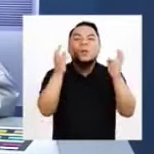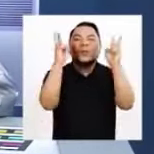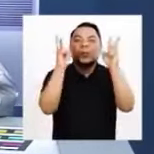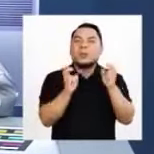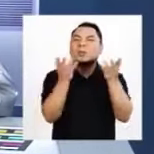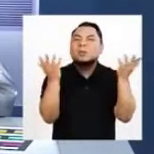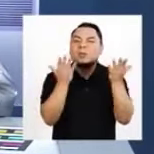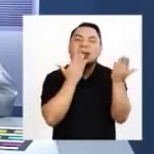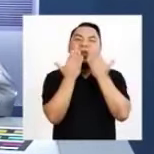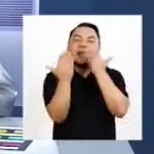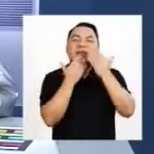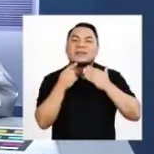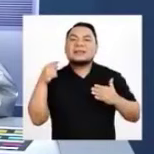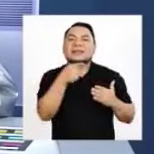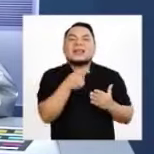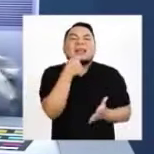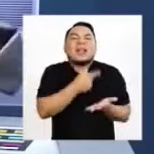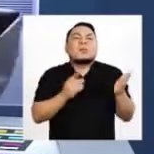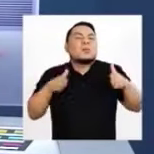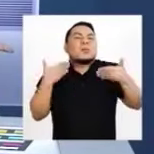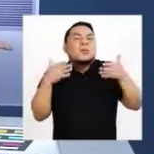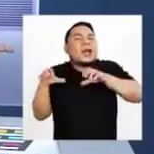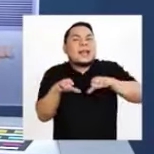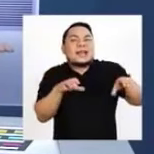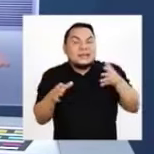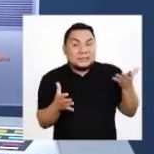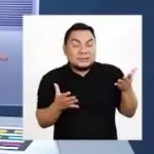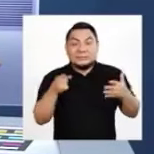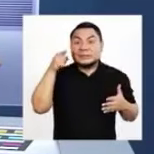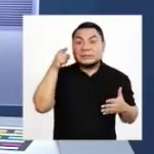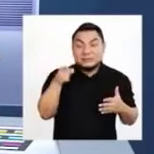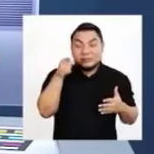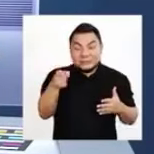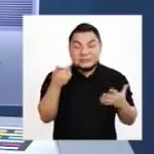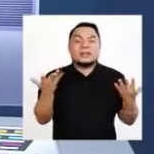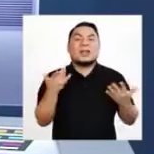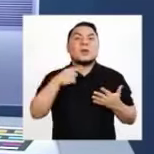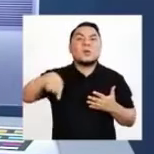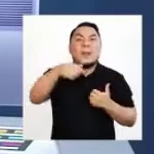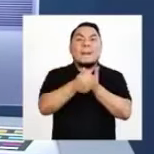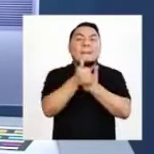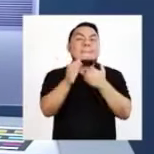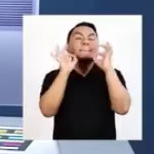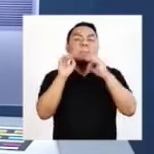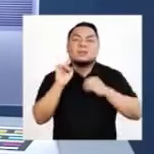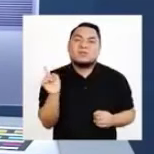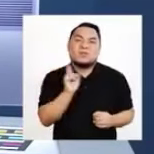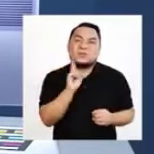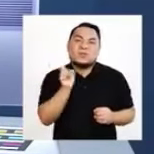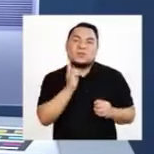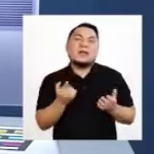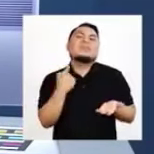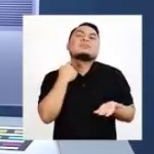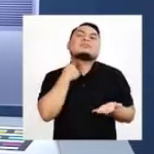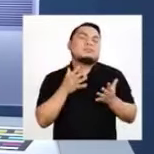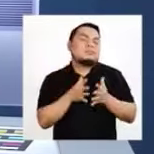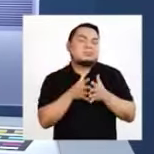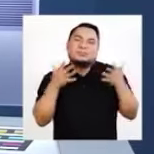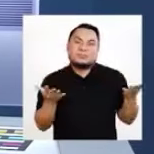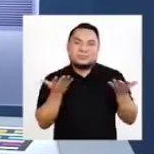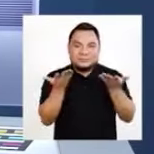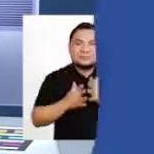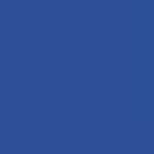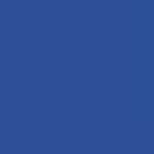eso, hoy día hablaremos sobre qué podemos hacer para que ese tipo de peligros no